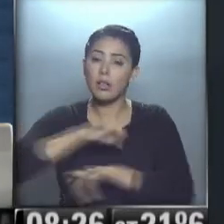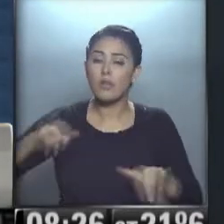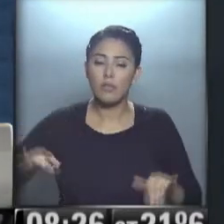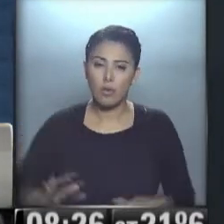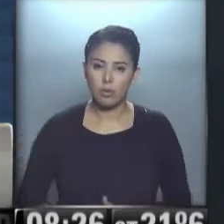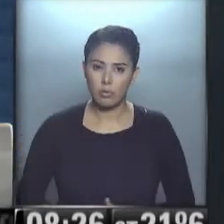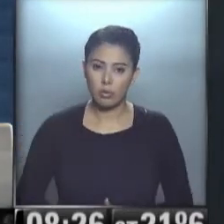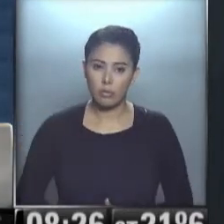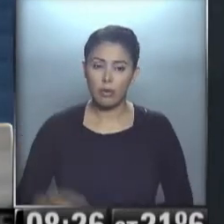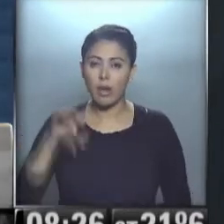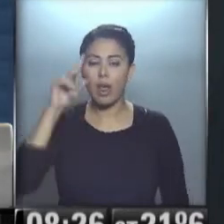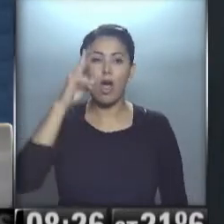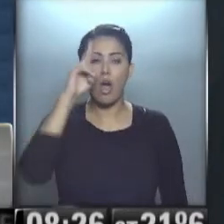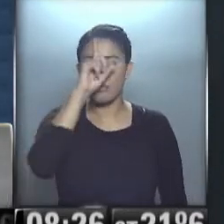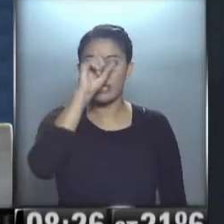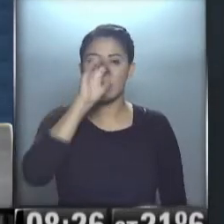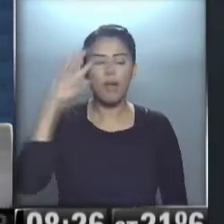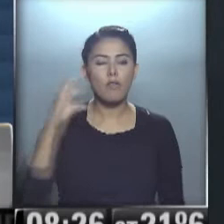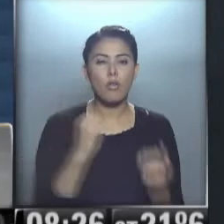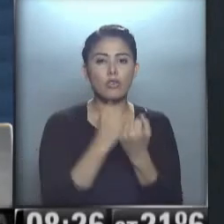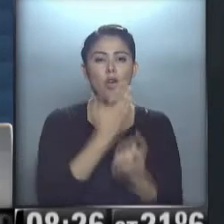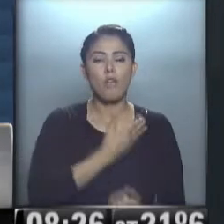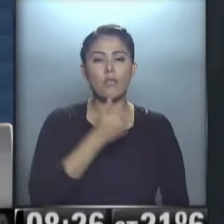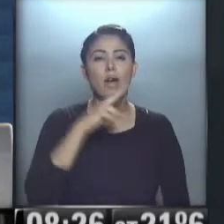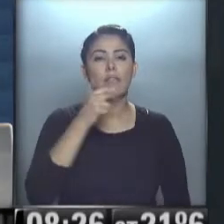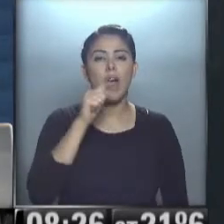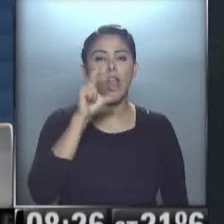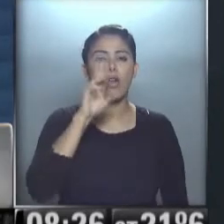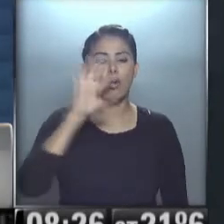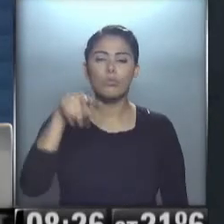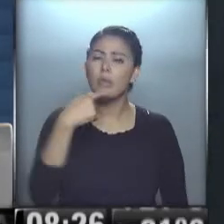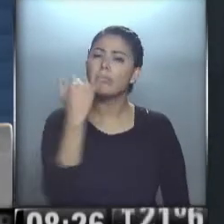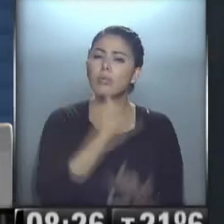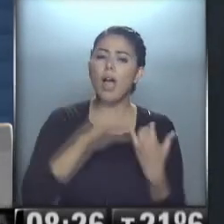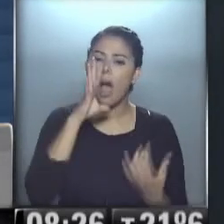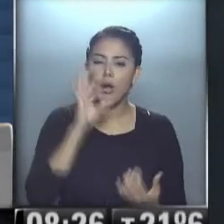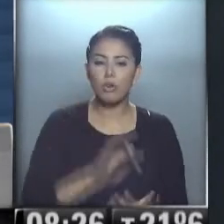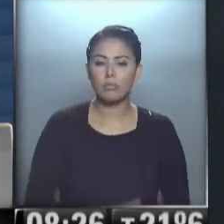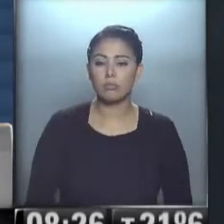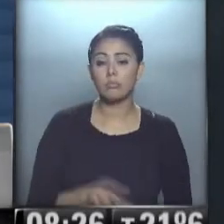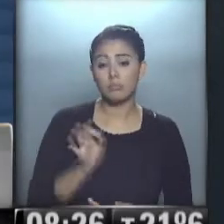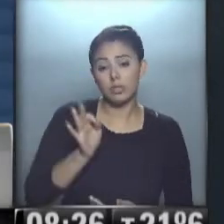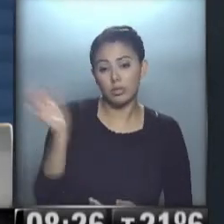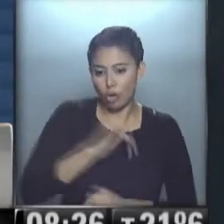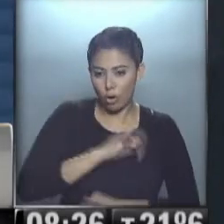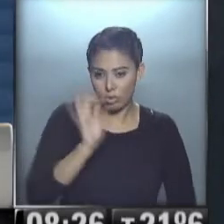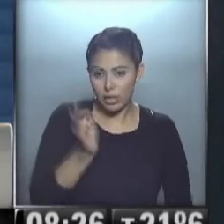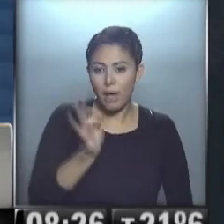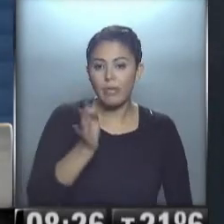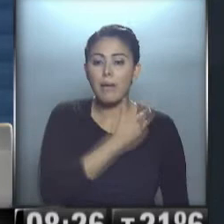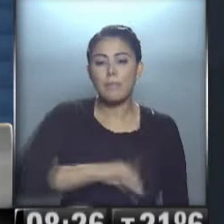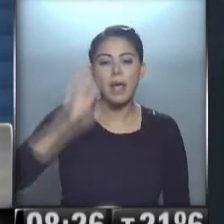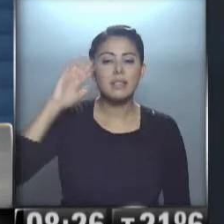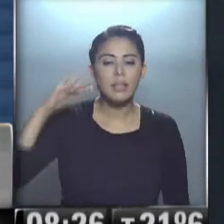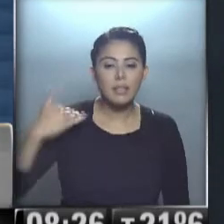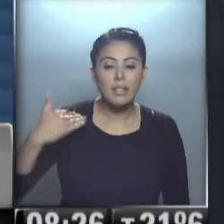anticipadamente, en la Fundación Favaloro. ¿Usted nos puede dar precisiones sobre eso? Sí, como es de público y notorio conocimiento, la Presidenta de la